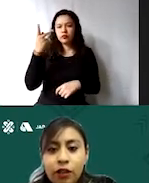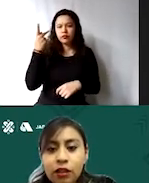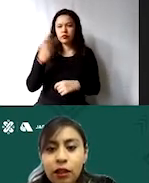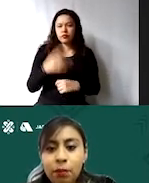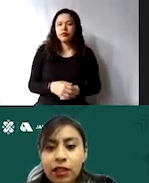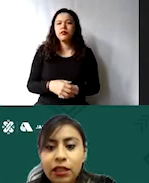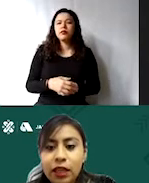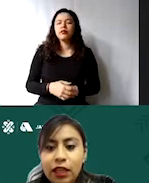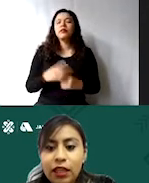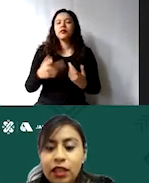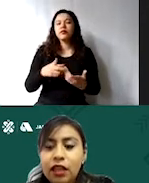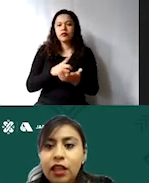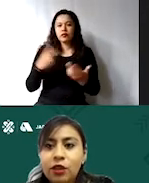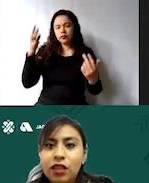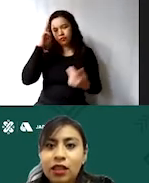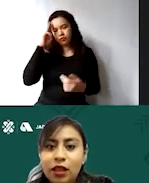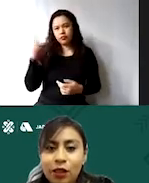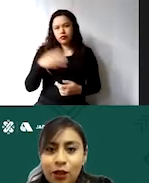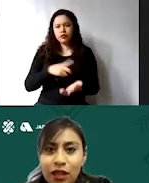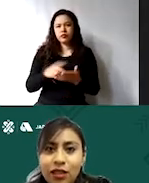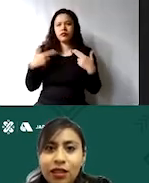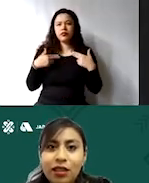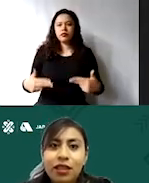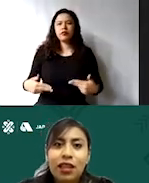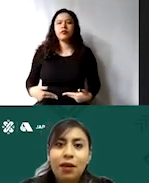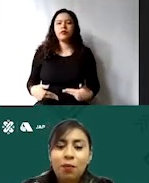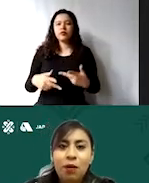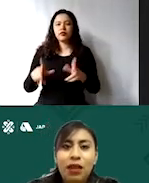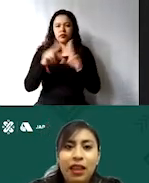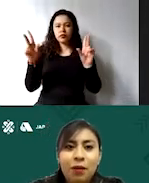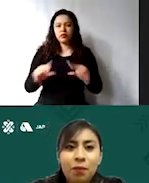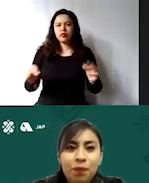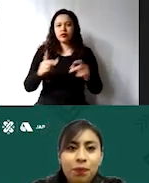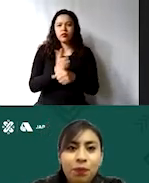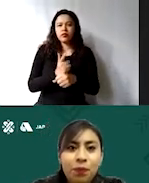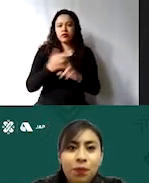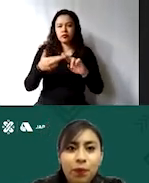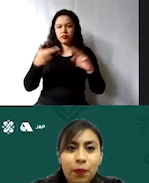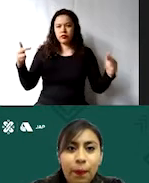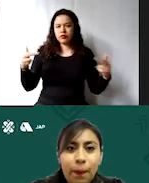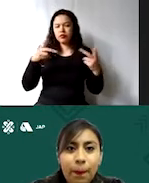Derechos Humanos y Paz y licenciada en Relaciones Internacionales. Licenciada, bienvenida.